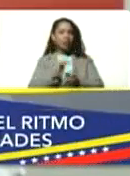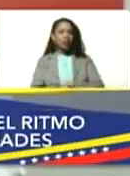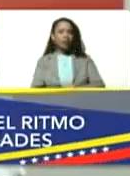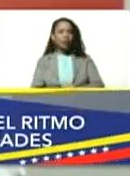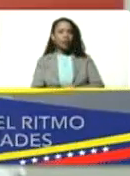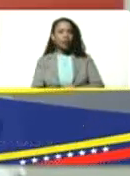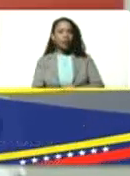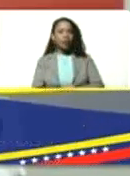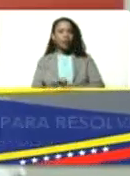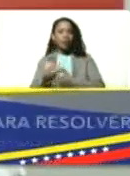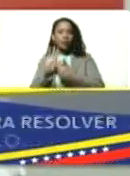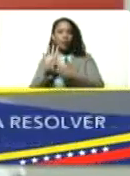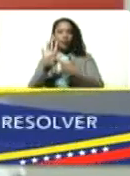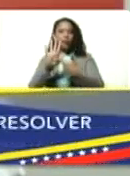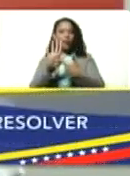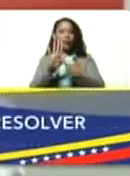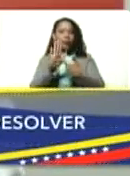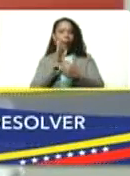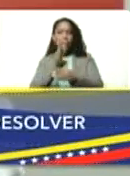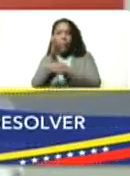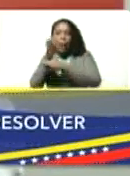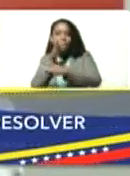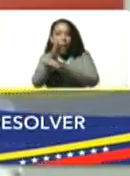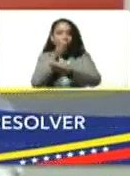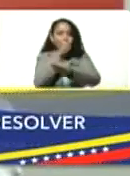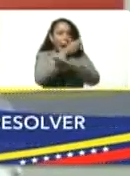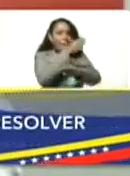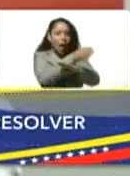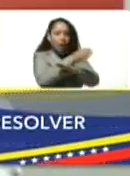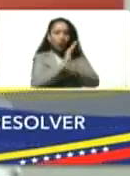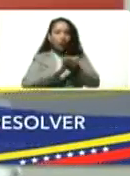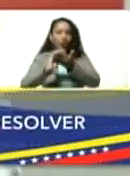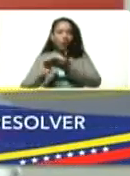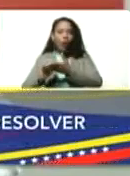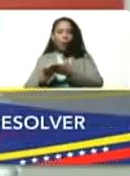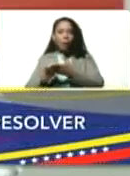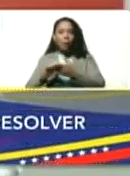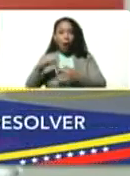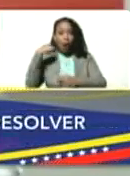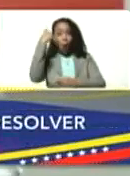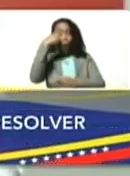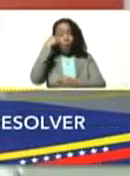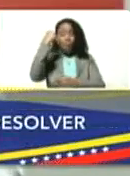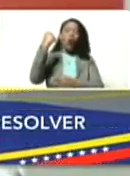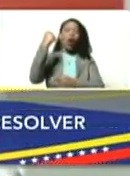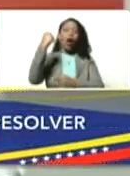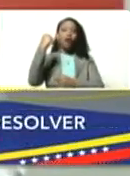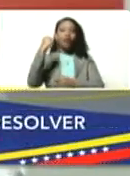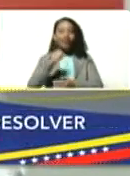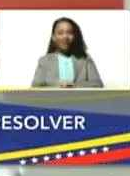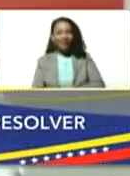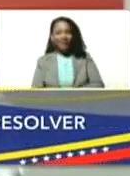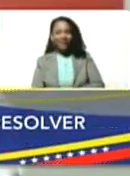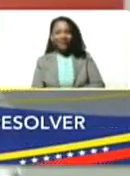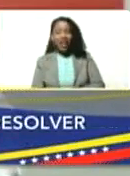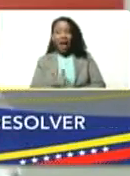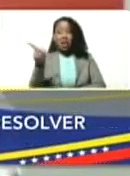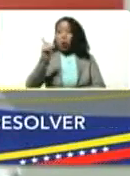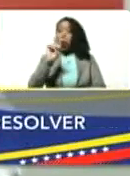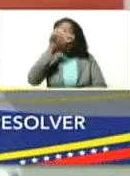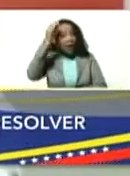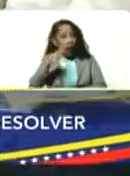¡Ping! ¡Pum! ¡Pam! Para que le quede el ojo morado, pues, a aquellos que no